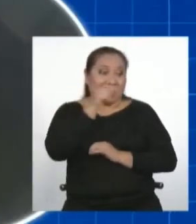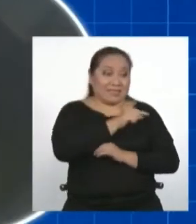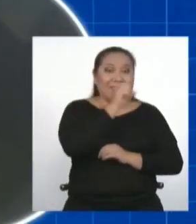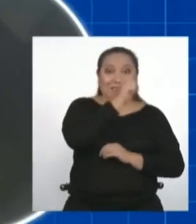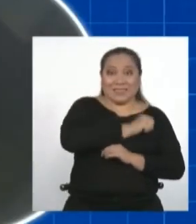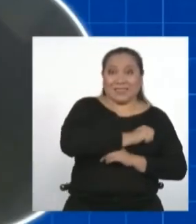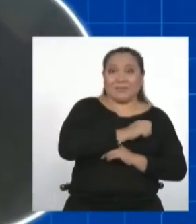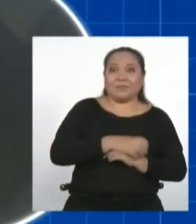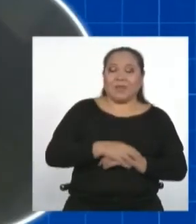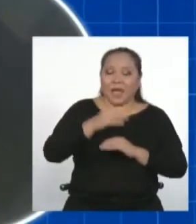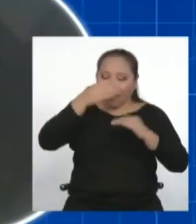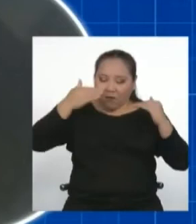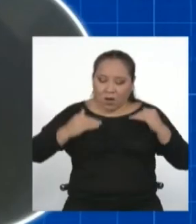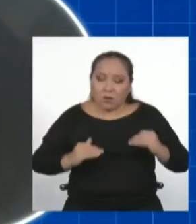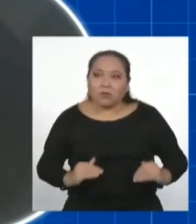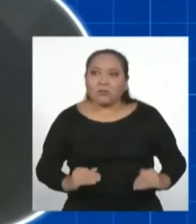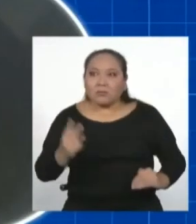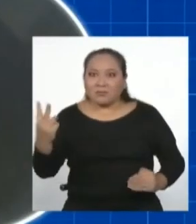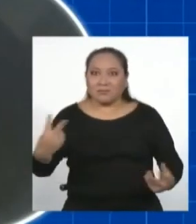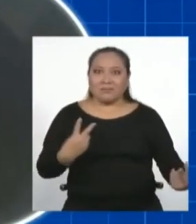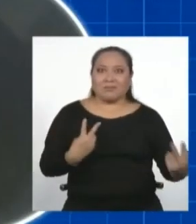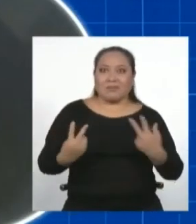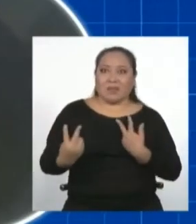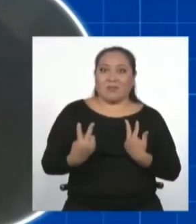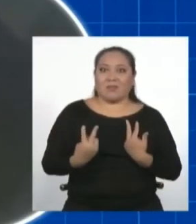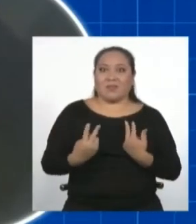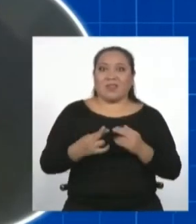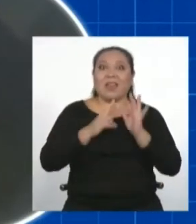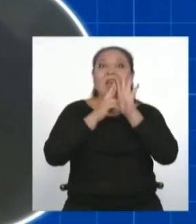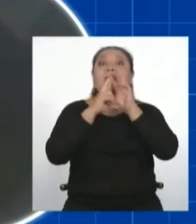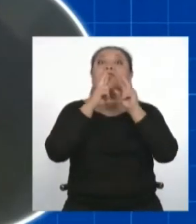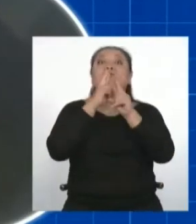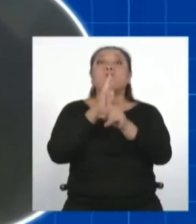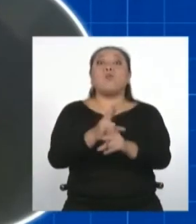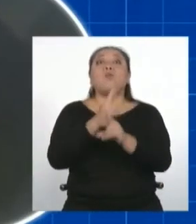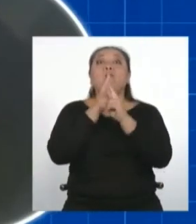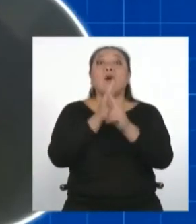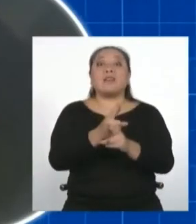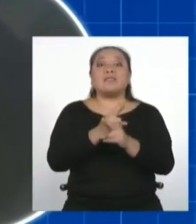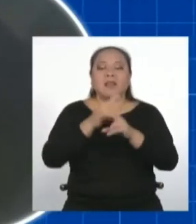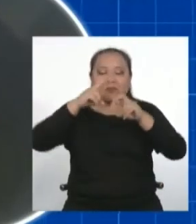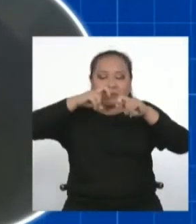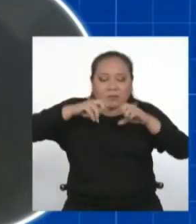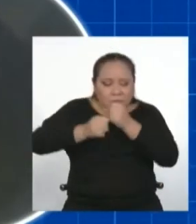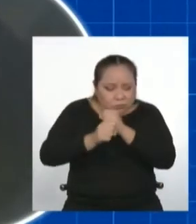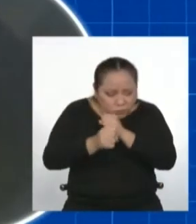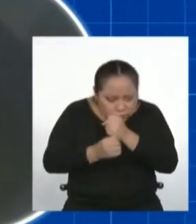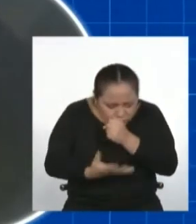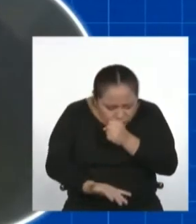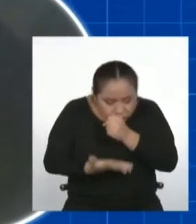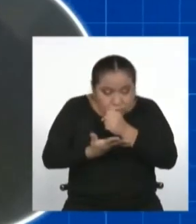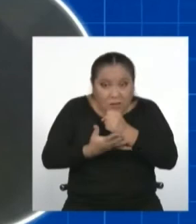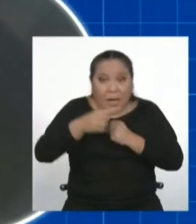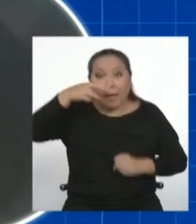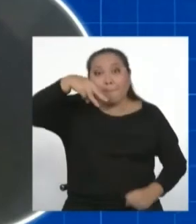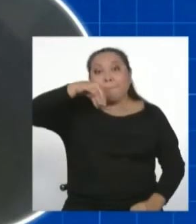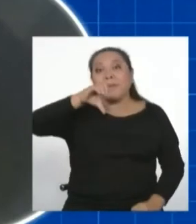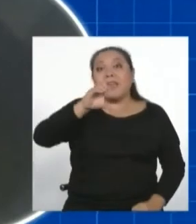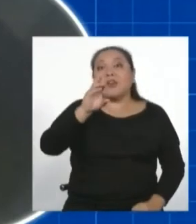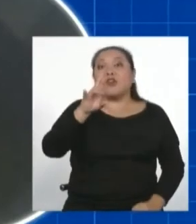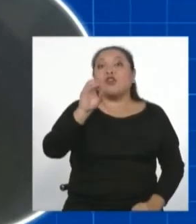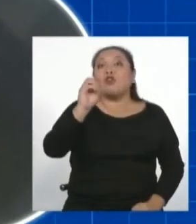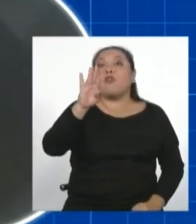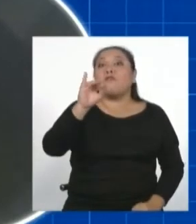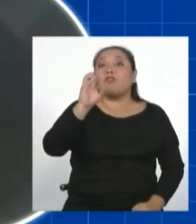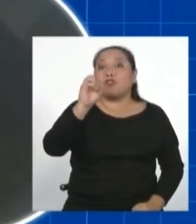abajo vemos cómo se ha obtenido el resultado de la evaluación microbiológica, donde estas manchitas blancas representan efectivamente